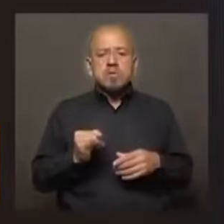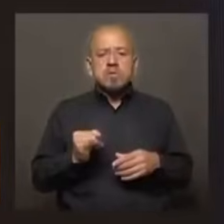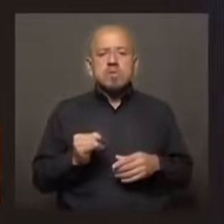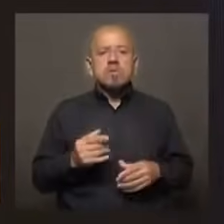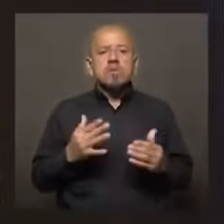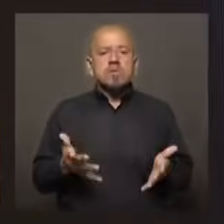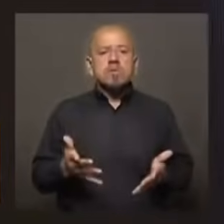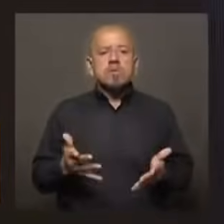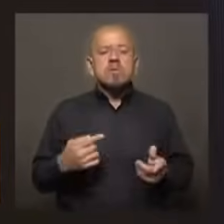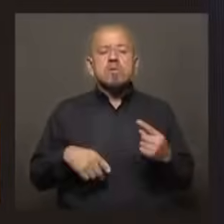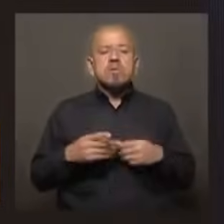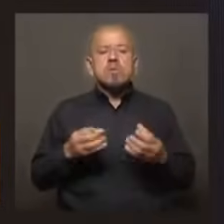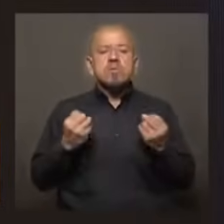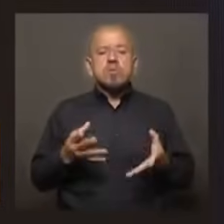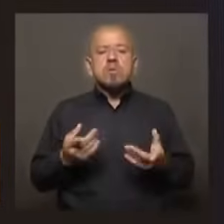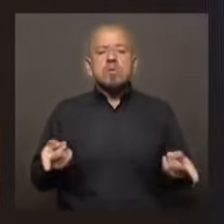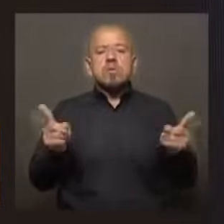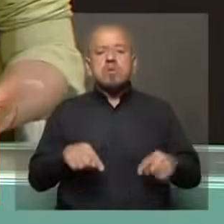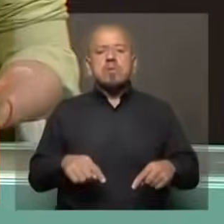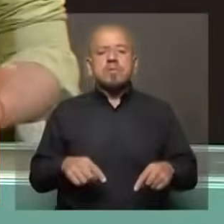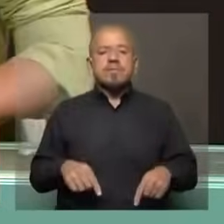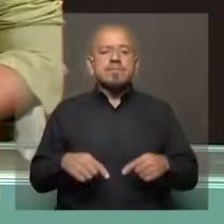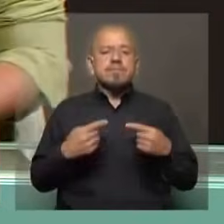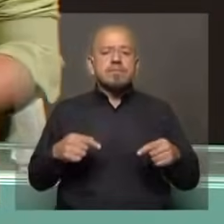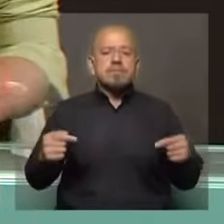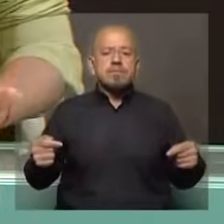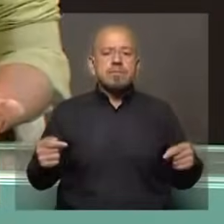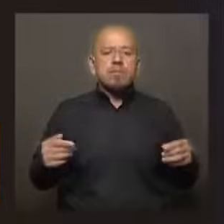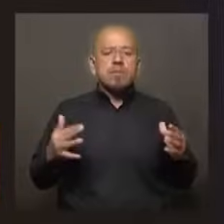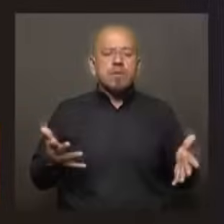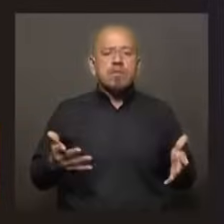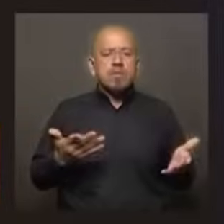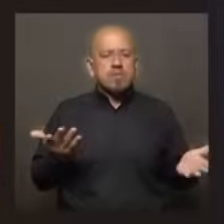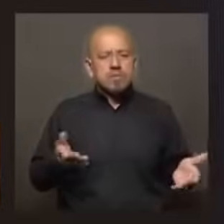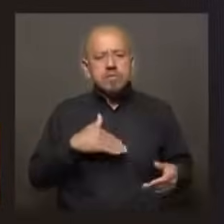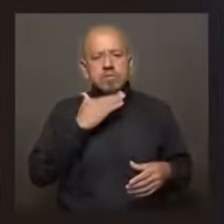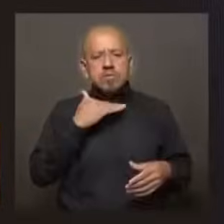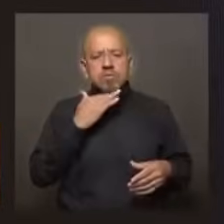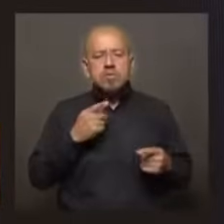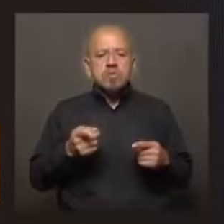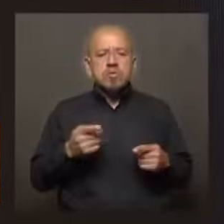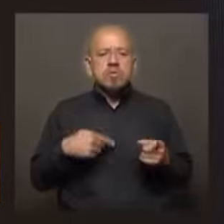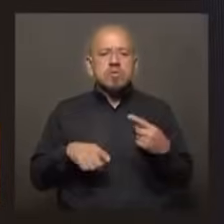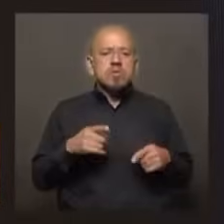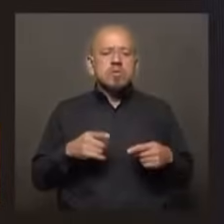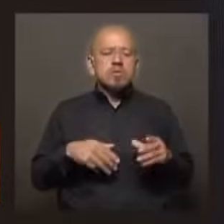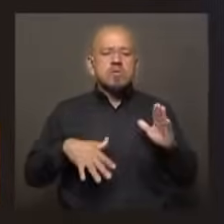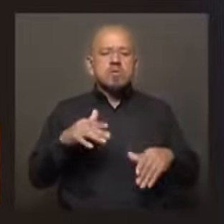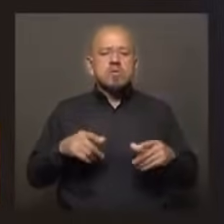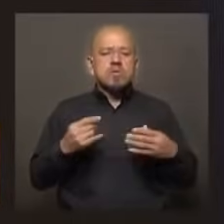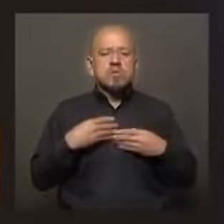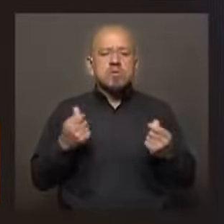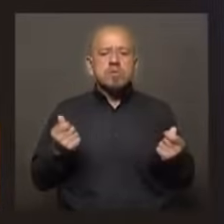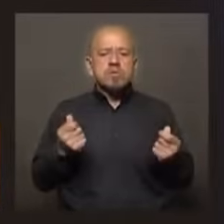y si además es eso, es ¿por qué vuelven? Como que fueran tontas, ¿no? O sea, como a veces uno lo que siente es